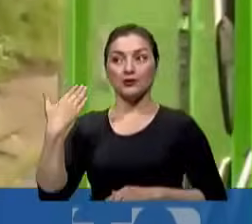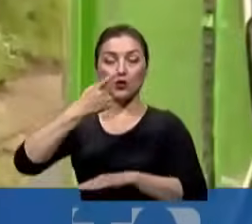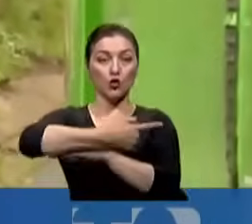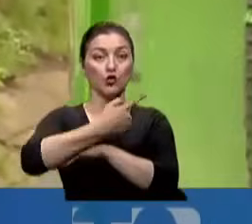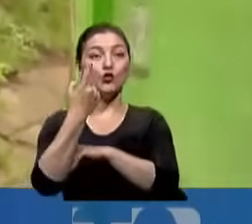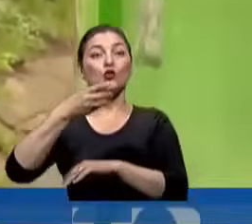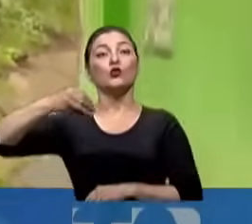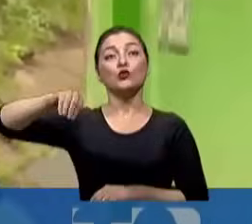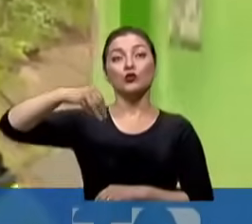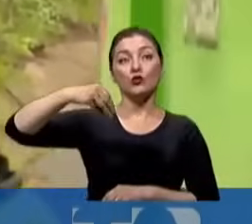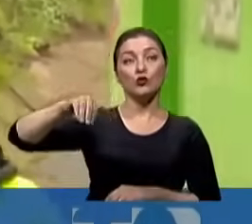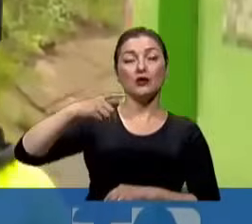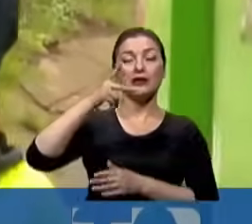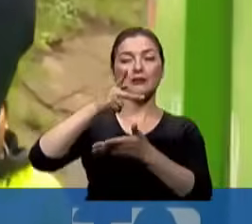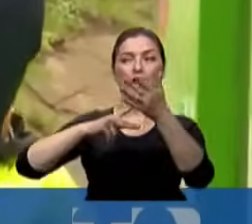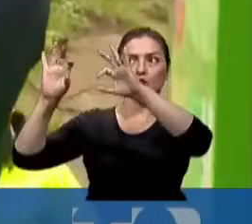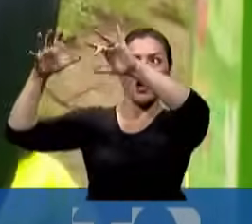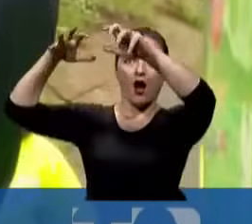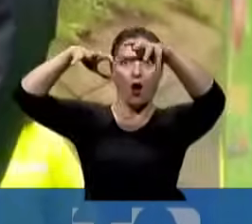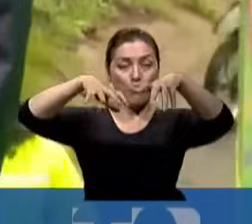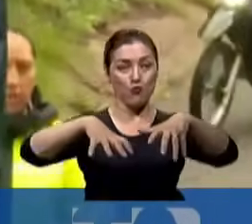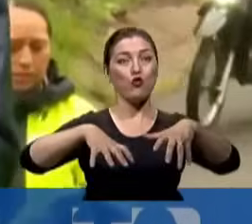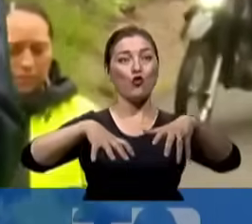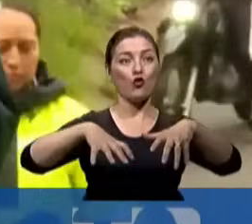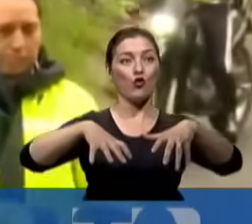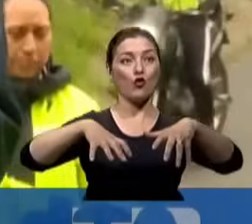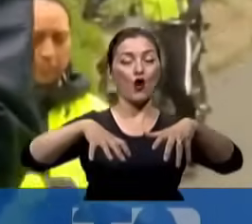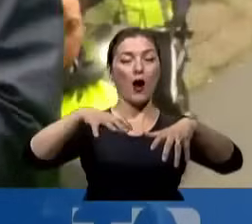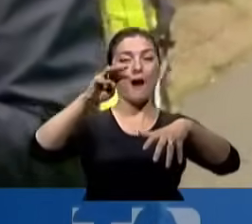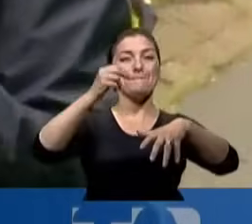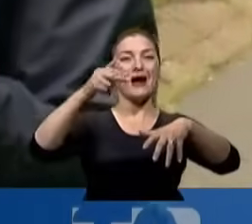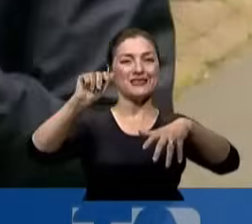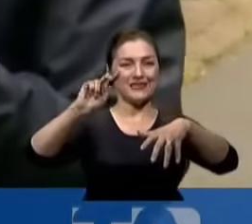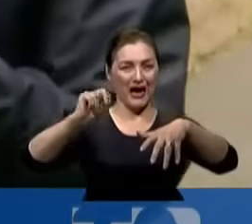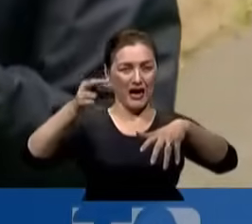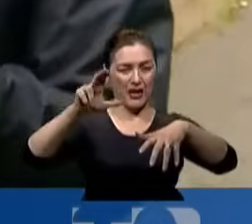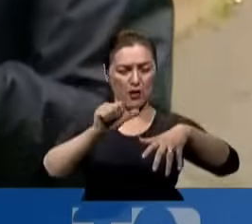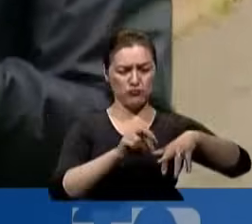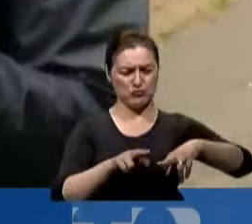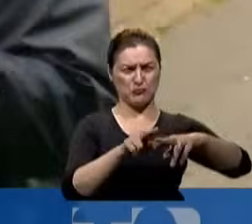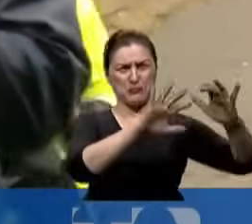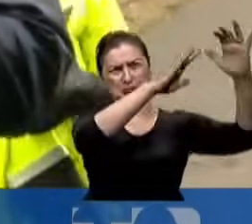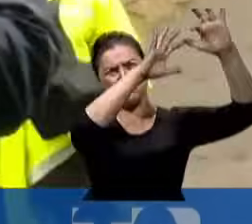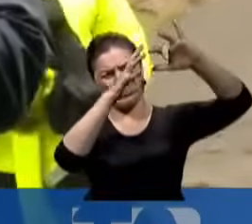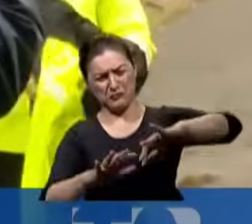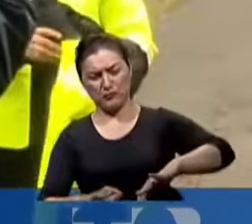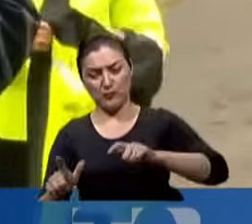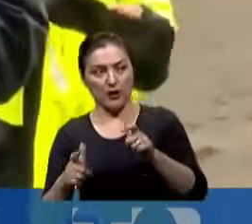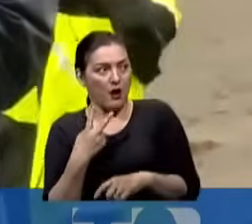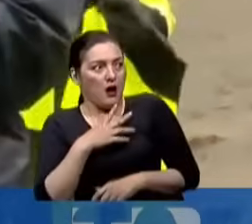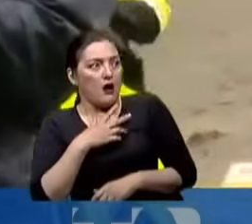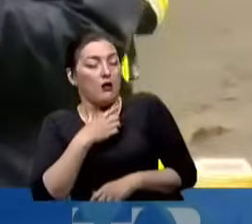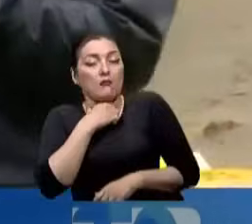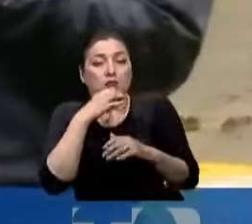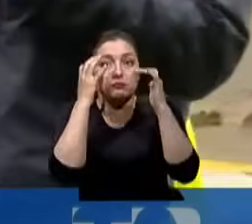miércoles se registrara un deslizamiento de tierra en la ladera del Machangara, lo cual causó alarma y causó preocupación